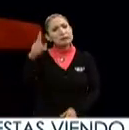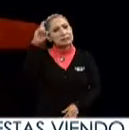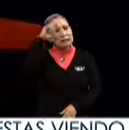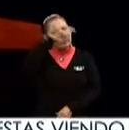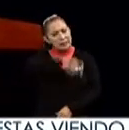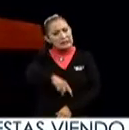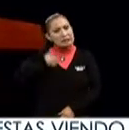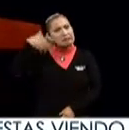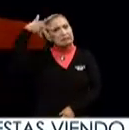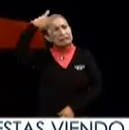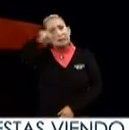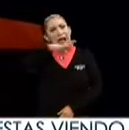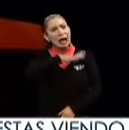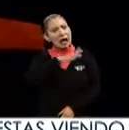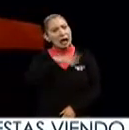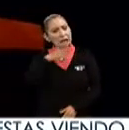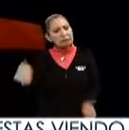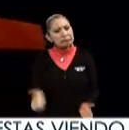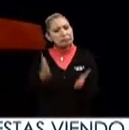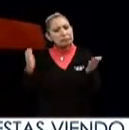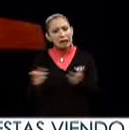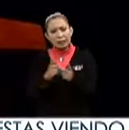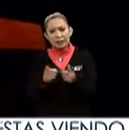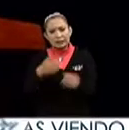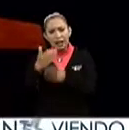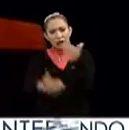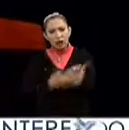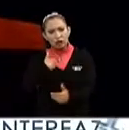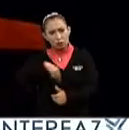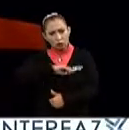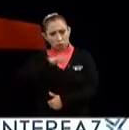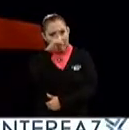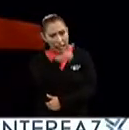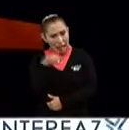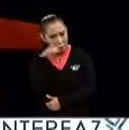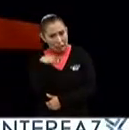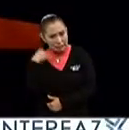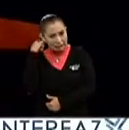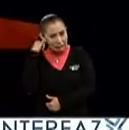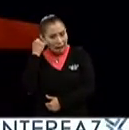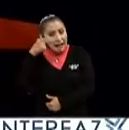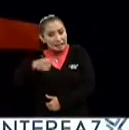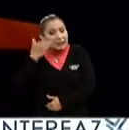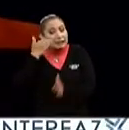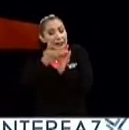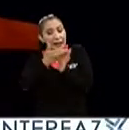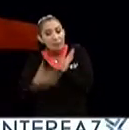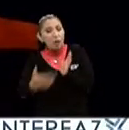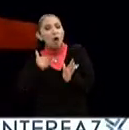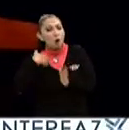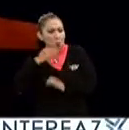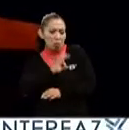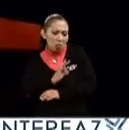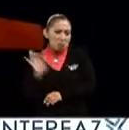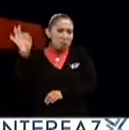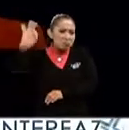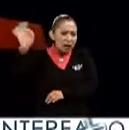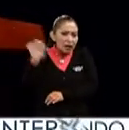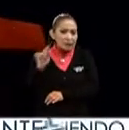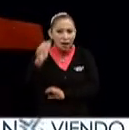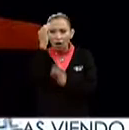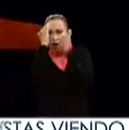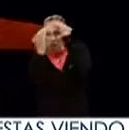complejos retos que tenemos en torno a la promoción y desarrollo de nuestras lenguas indígenas, en estas jornadas tendremos la posibilidad